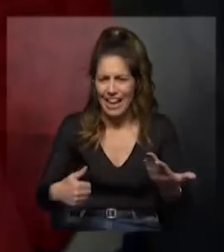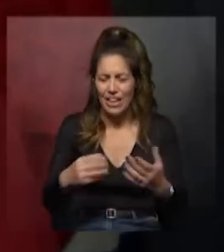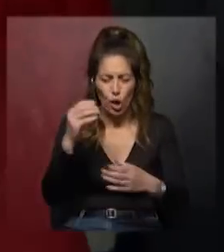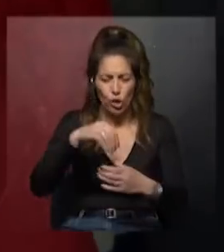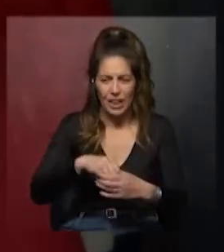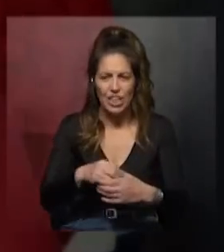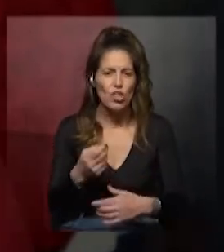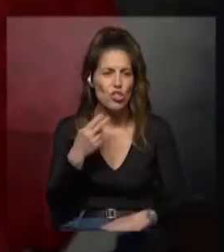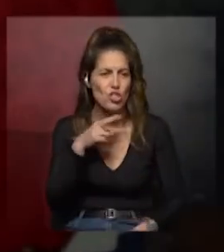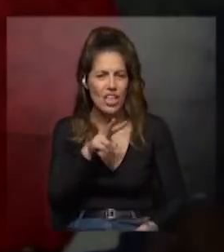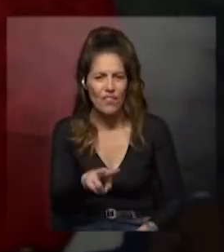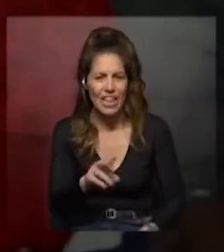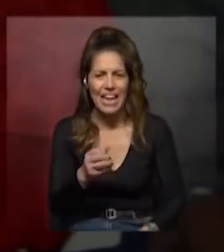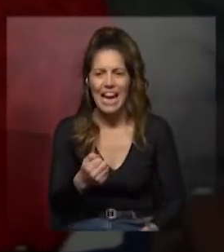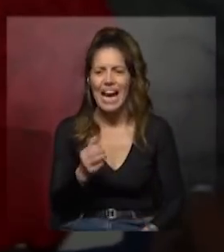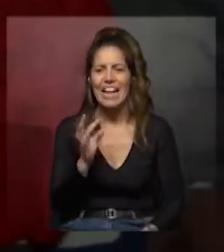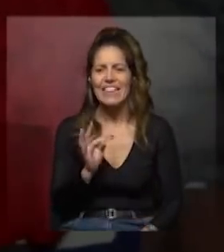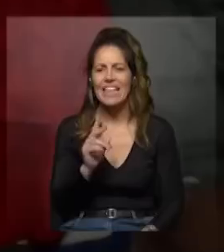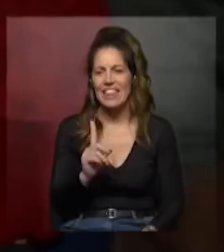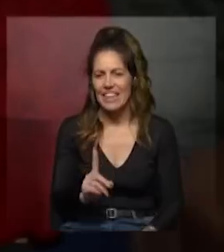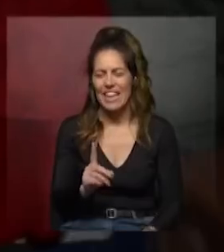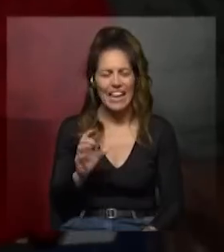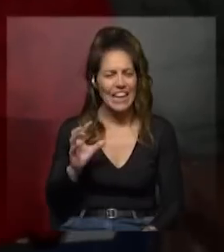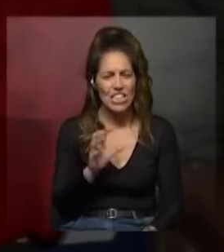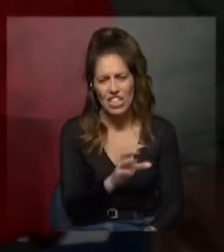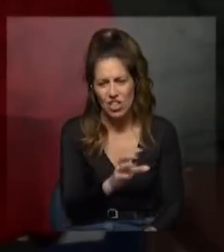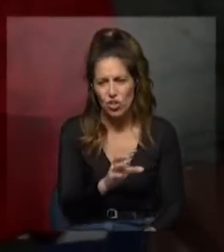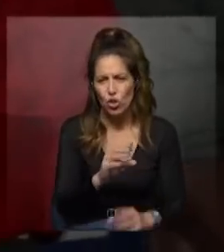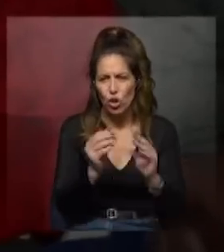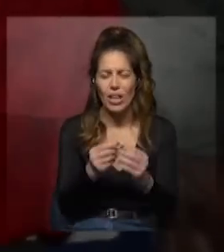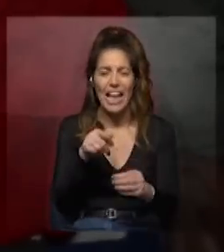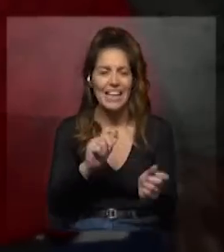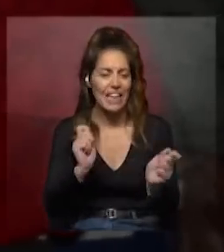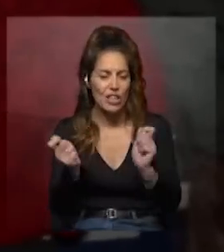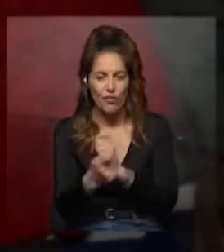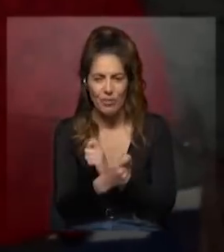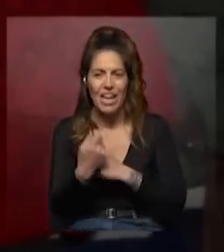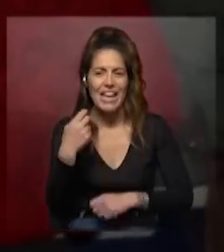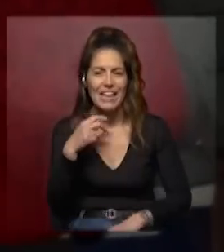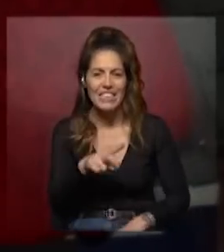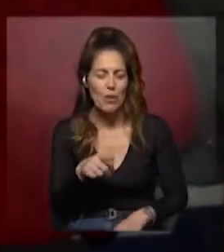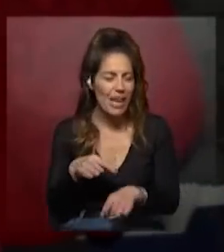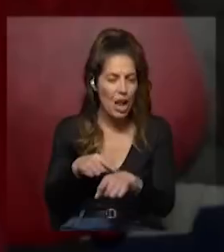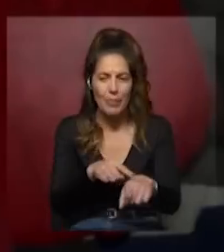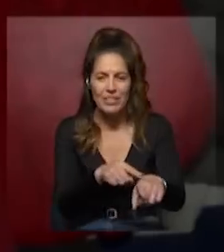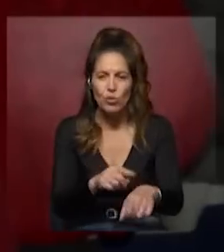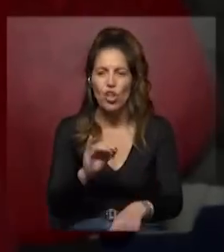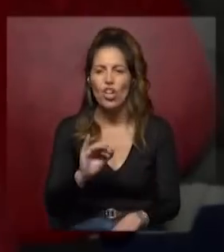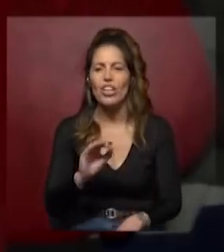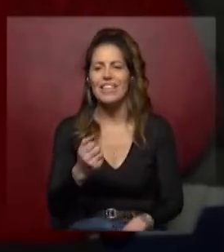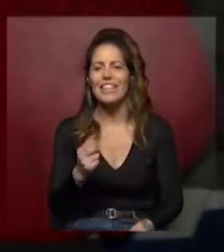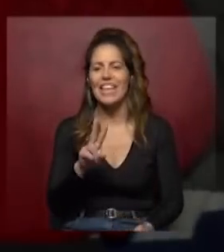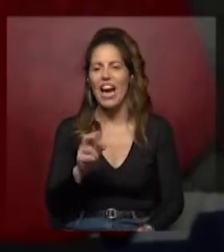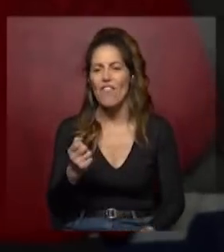el en la Sedena el rechazo absoluto a este a esta transformación que se ve en la persecución el yava es como